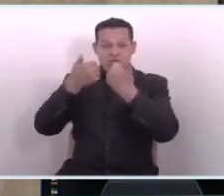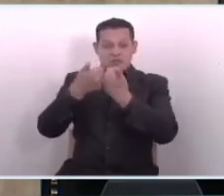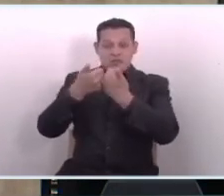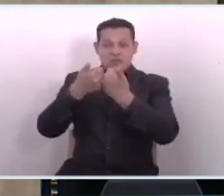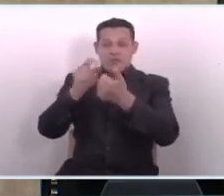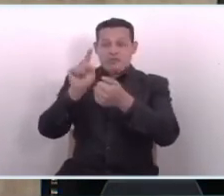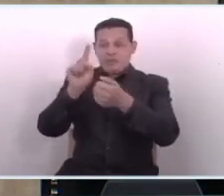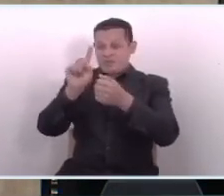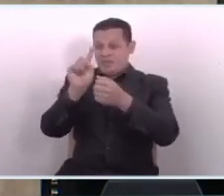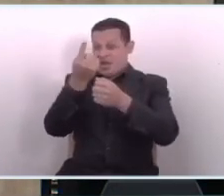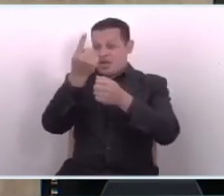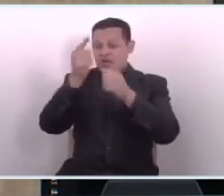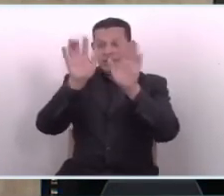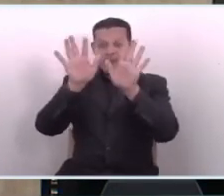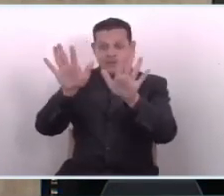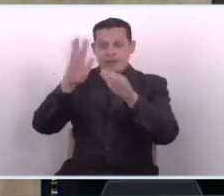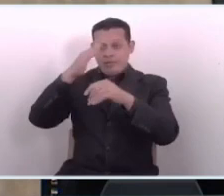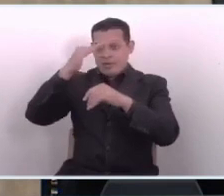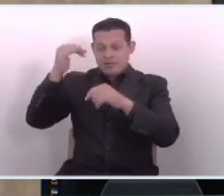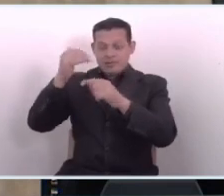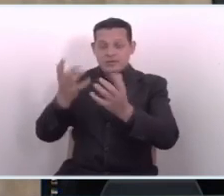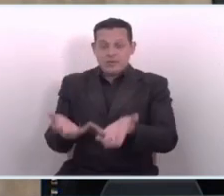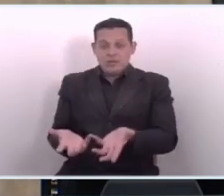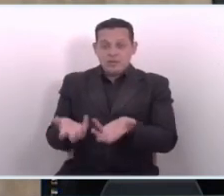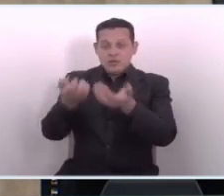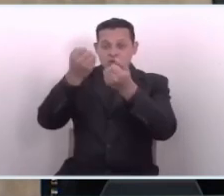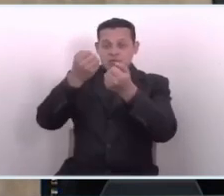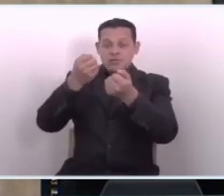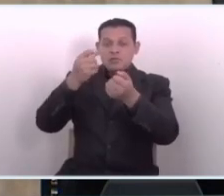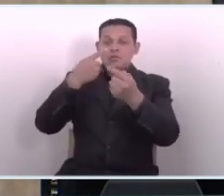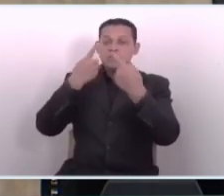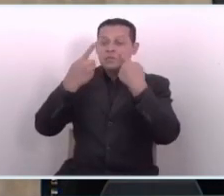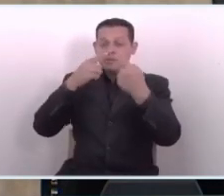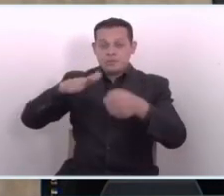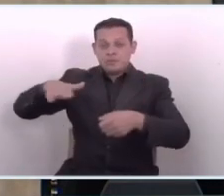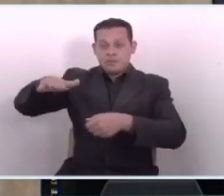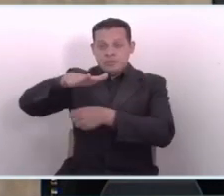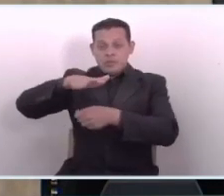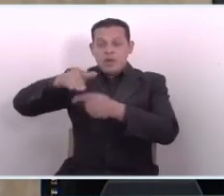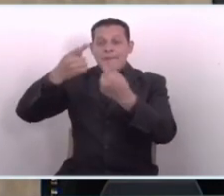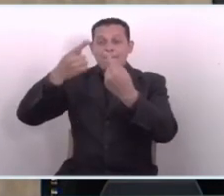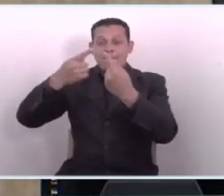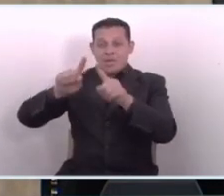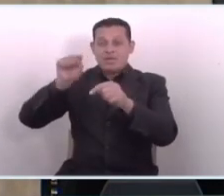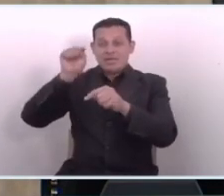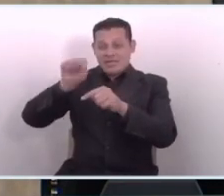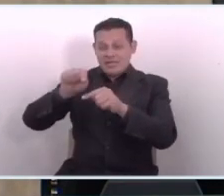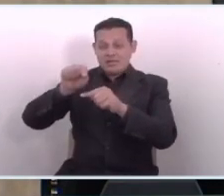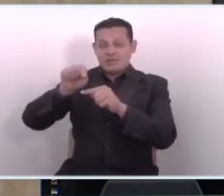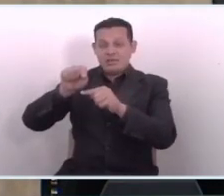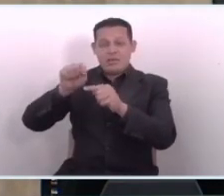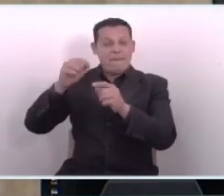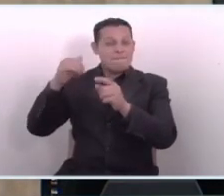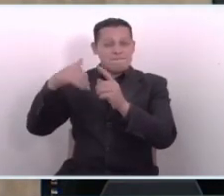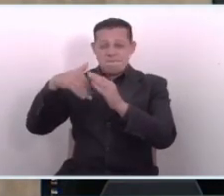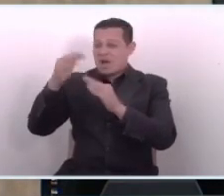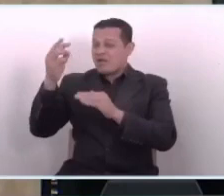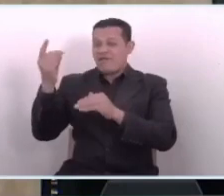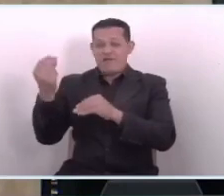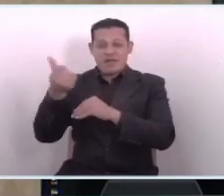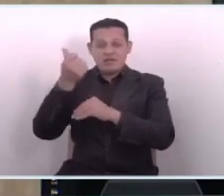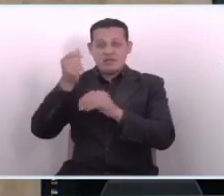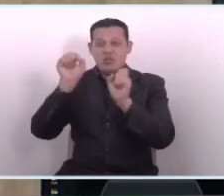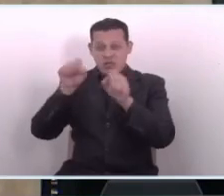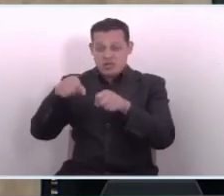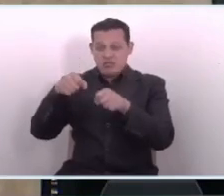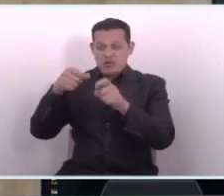estamos entre los primeros 10 en cuanto a recuperación. Sin embargo, esto sería mucho más fácil de